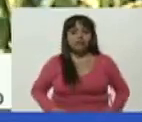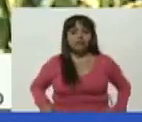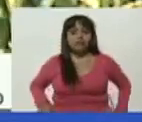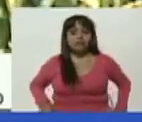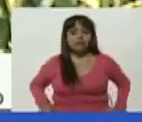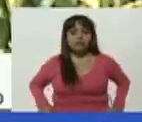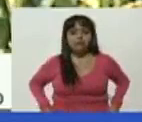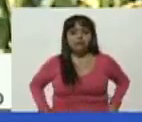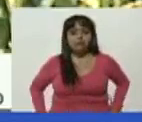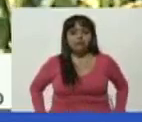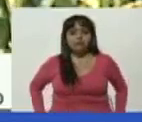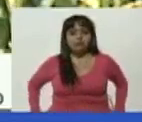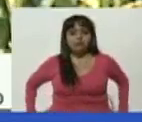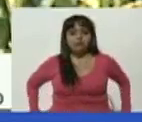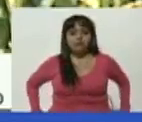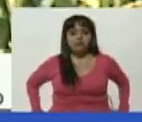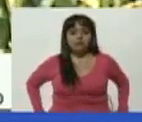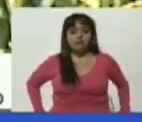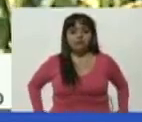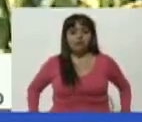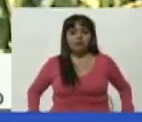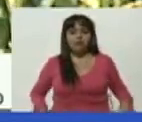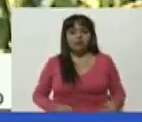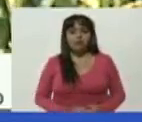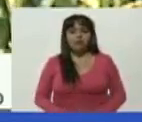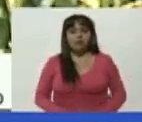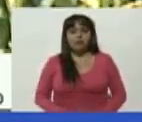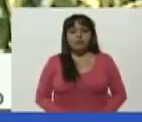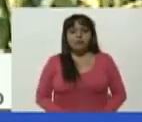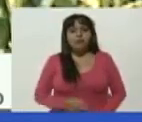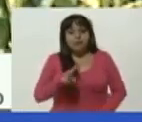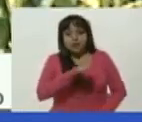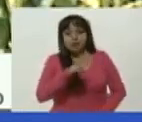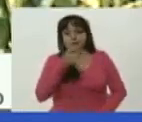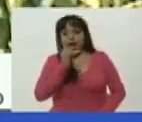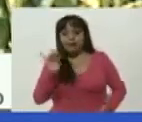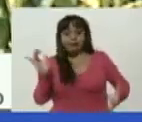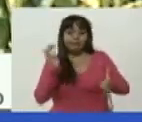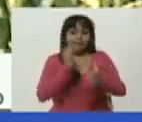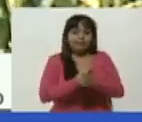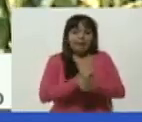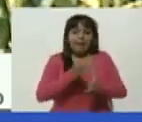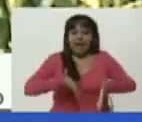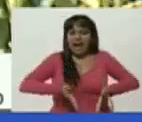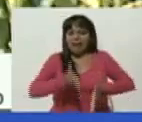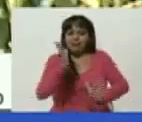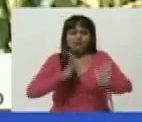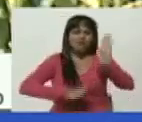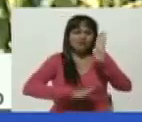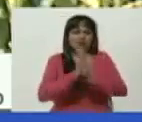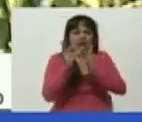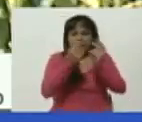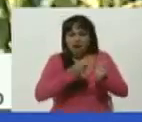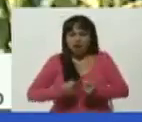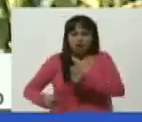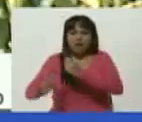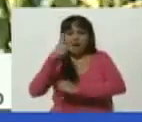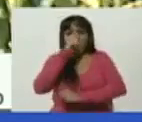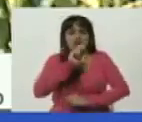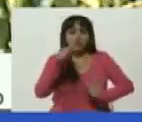Venezuela, todo apunta a que vamos a retomar el camino del crecimiento económico. Y el año